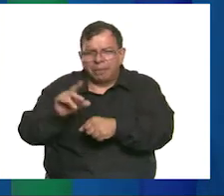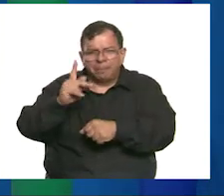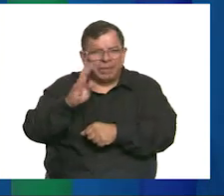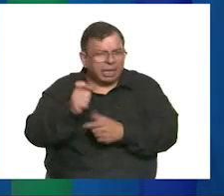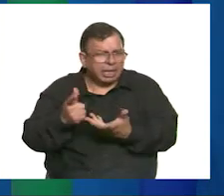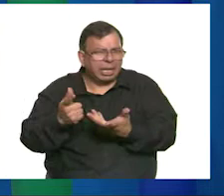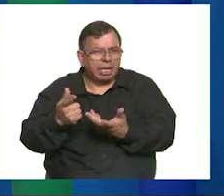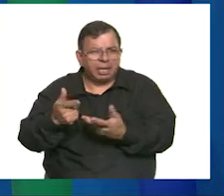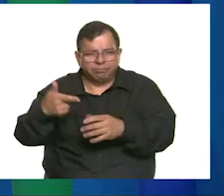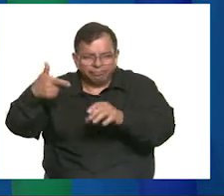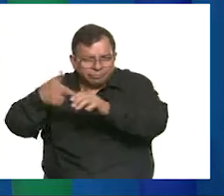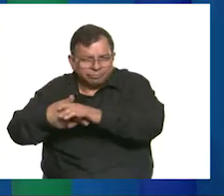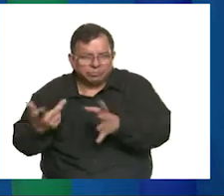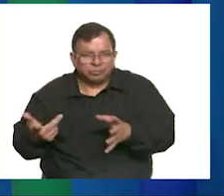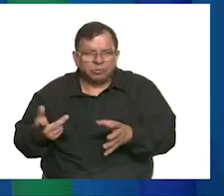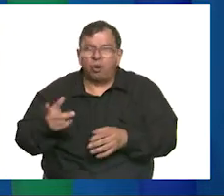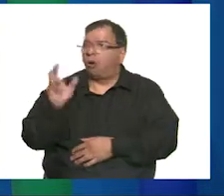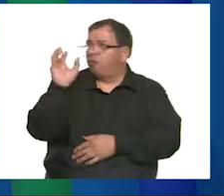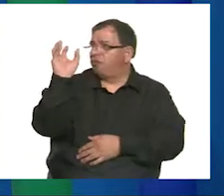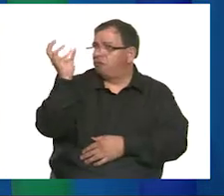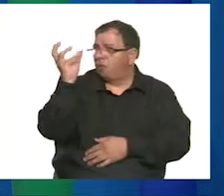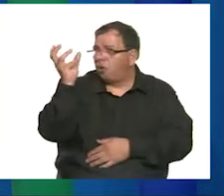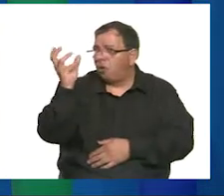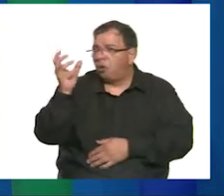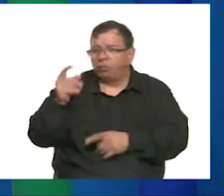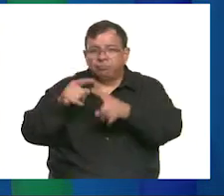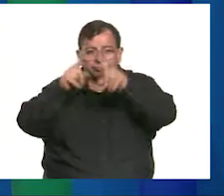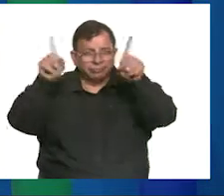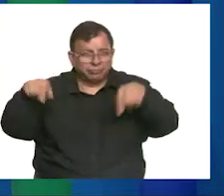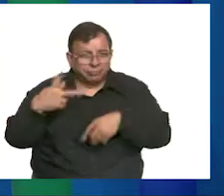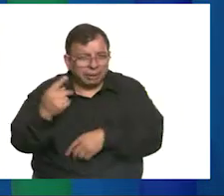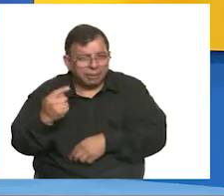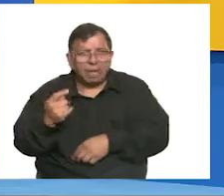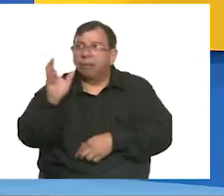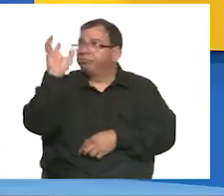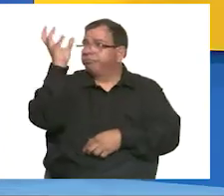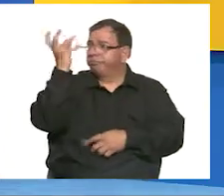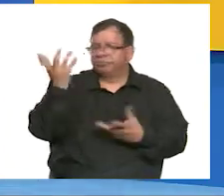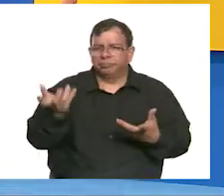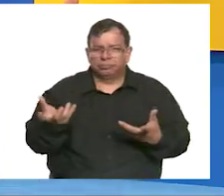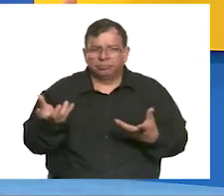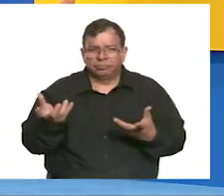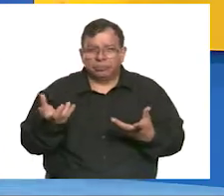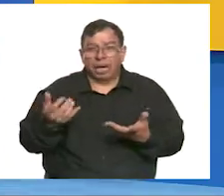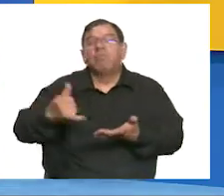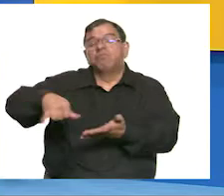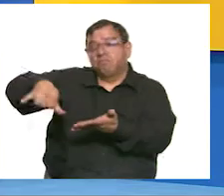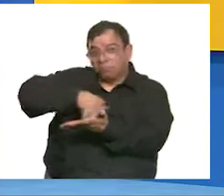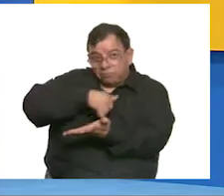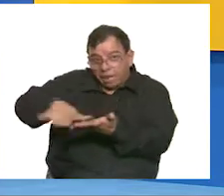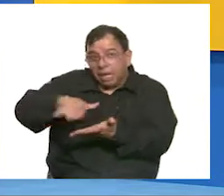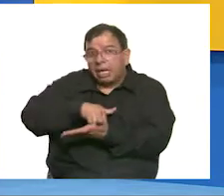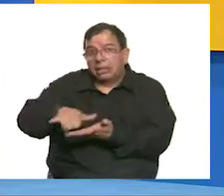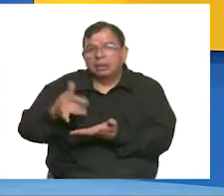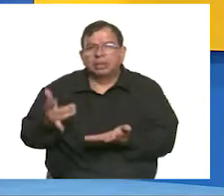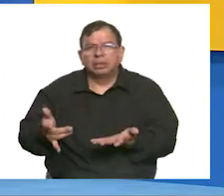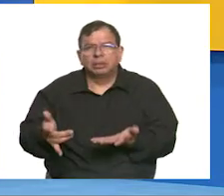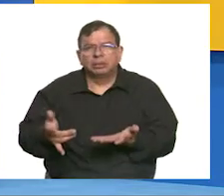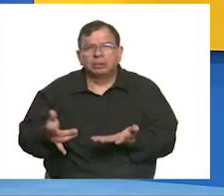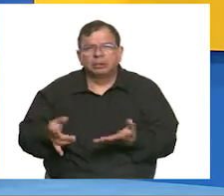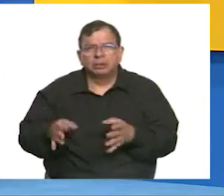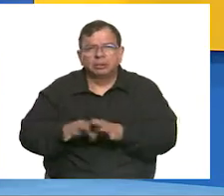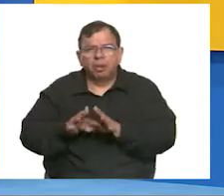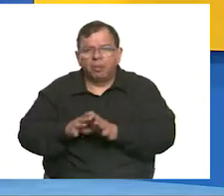combustibles, por ejemplo, como los focos, las pantallas o lámparas. Las planchas también, maestro, sí. Los equipos